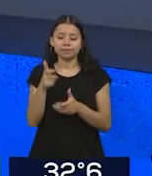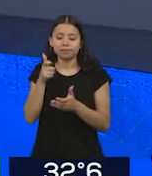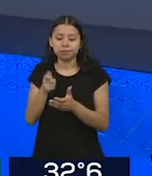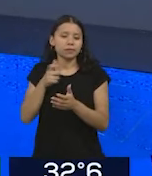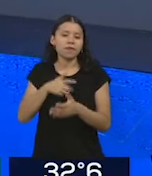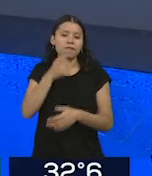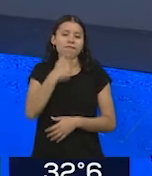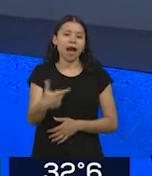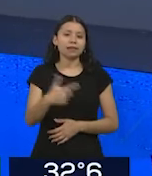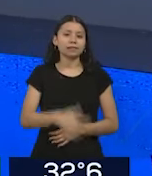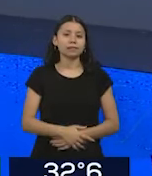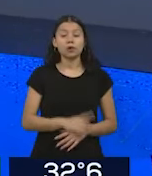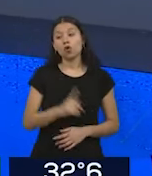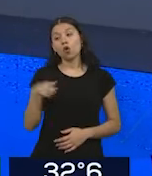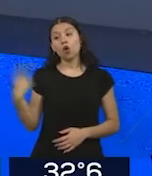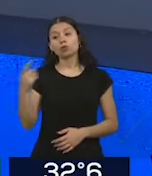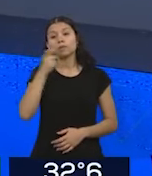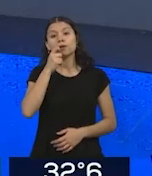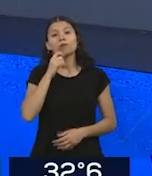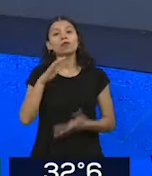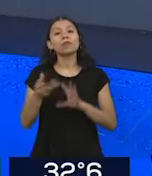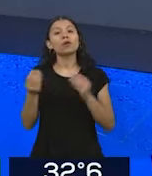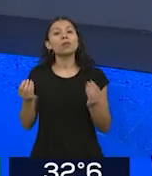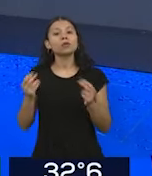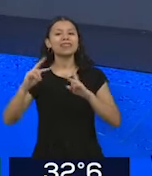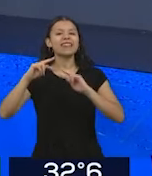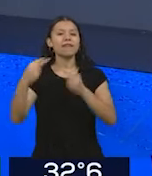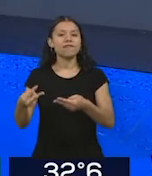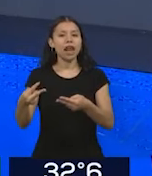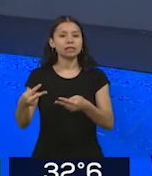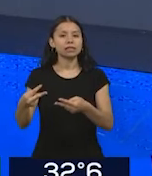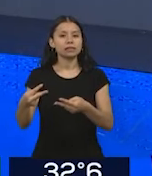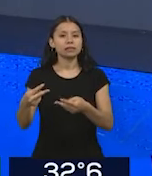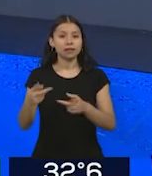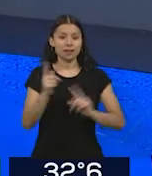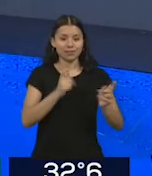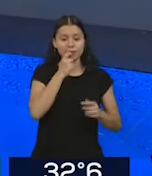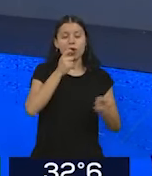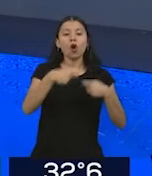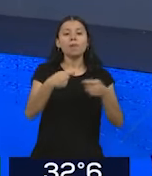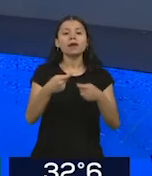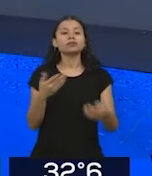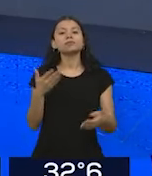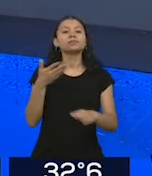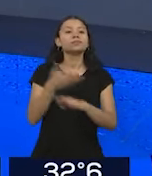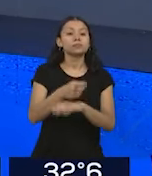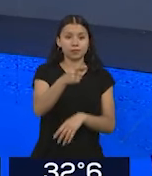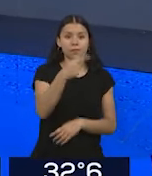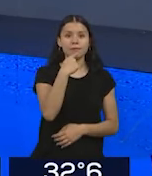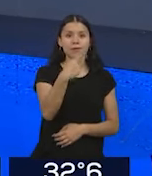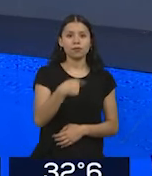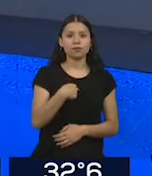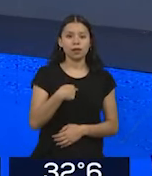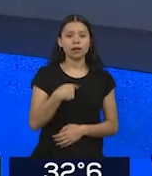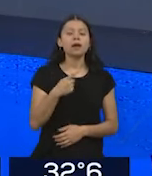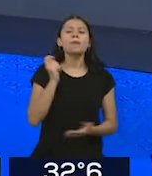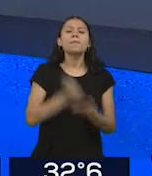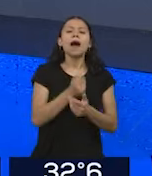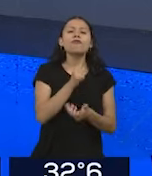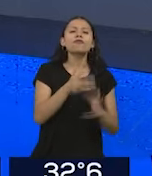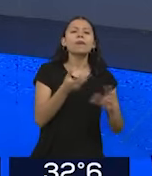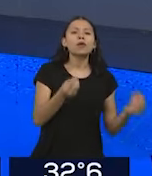a la hora de abonar lo hacen por transferencia. Viste que cuando vas a un comercio te dice el comerciante, ¿cómo vas a pagar? Te transfiero. Te